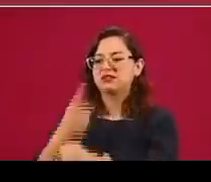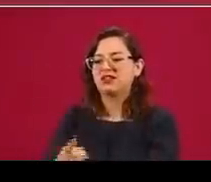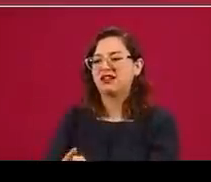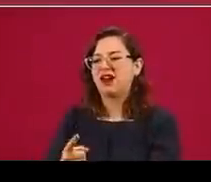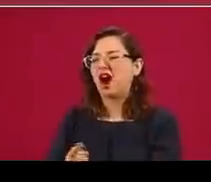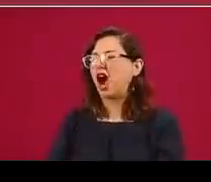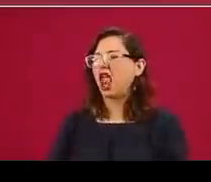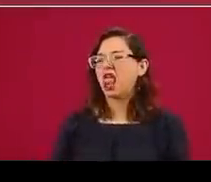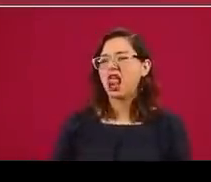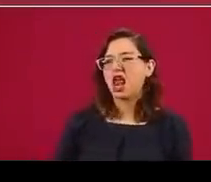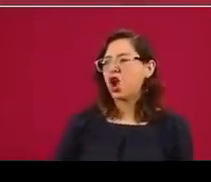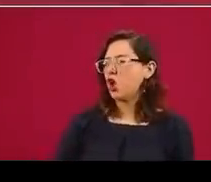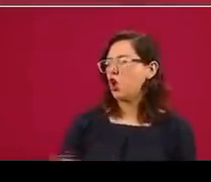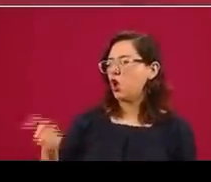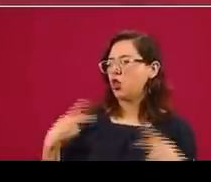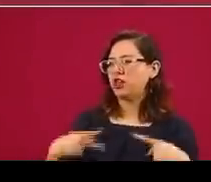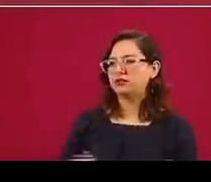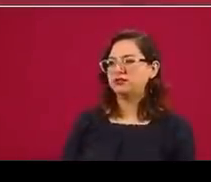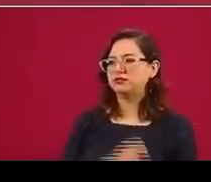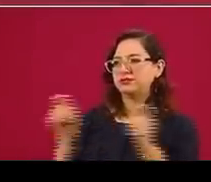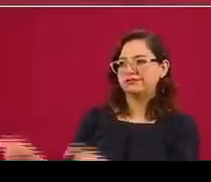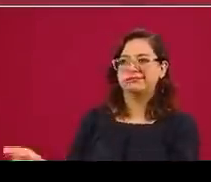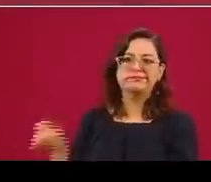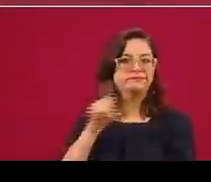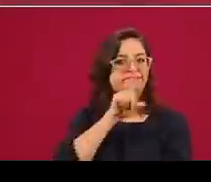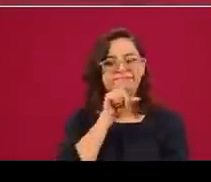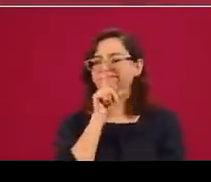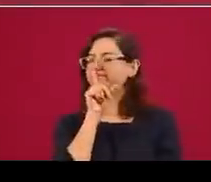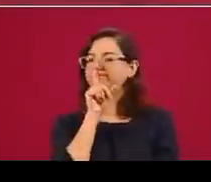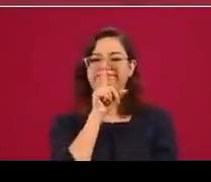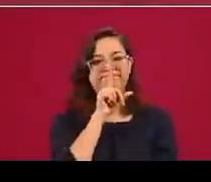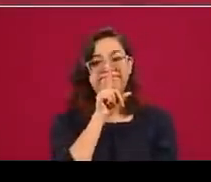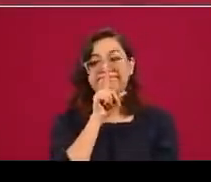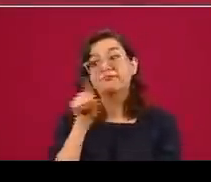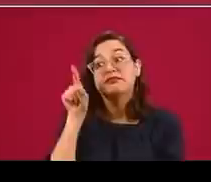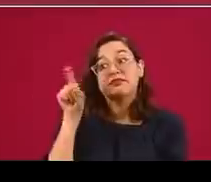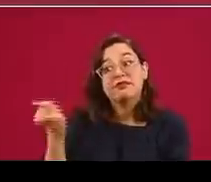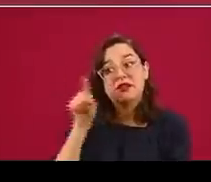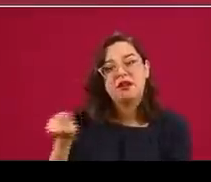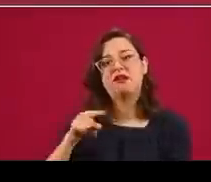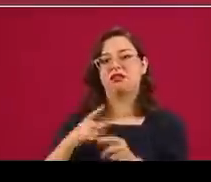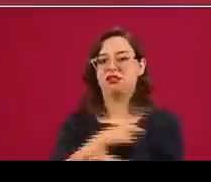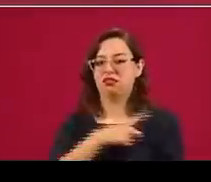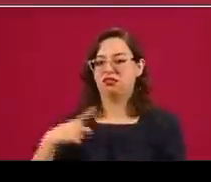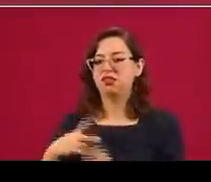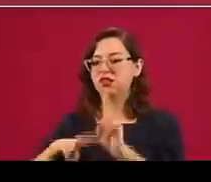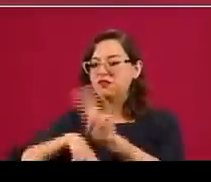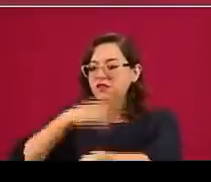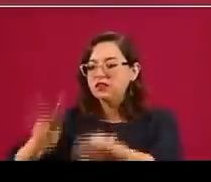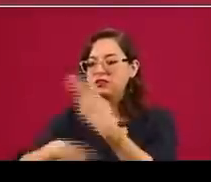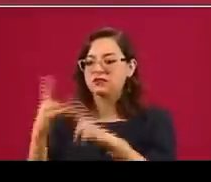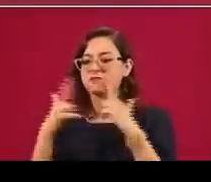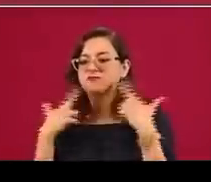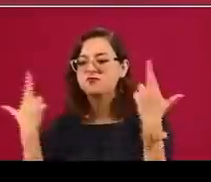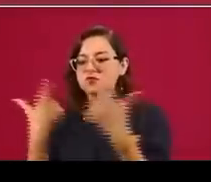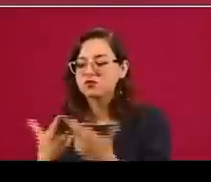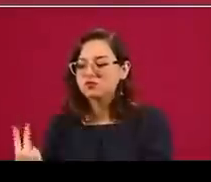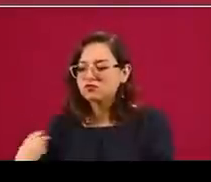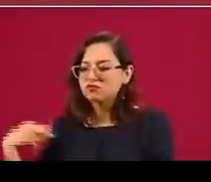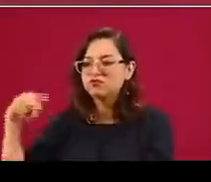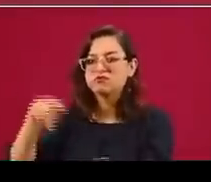esta responsabilidad y que vayan a las reuniones, que ellos encabecen estas